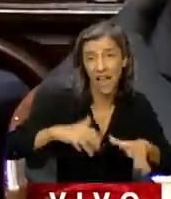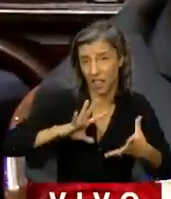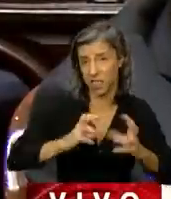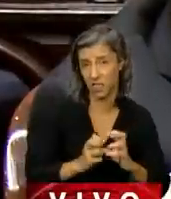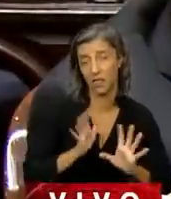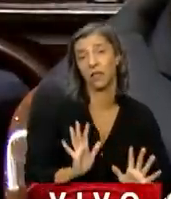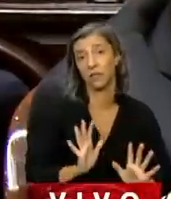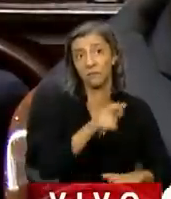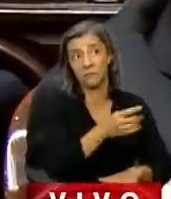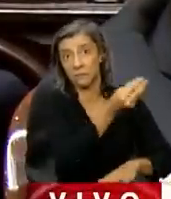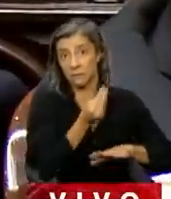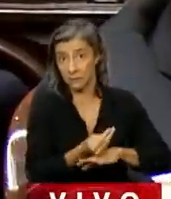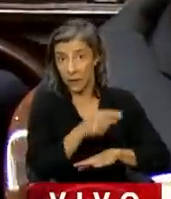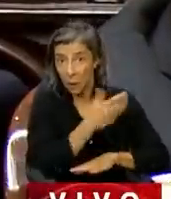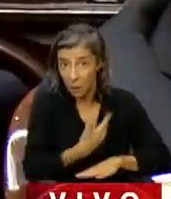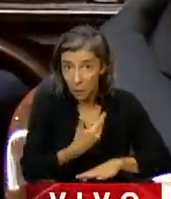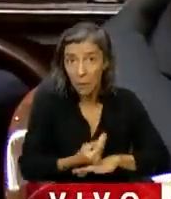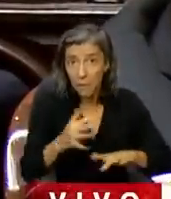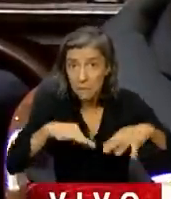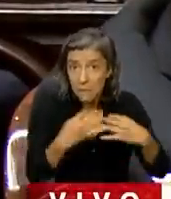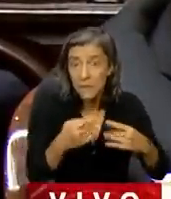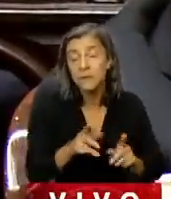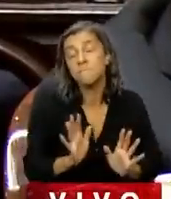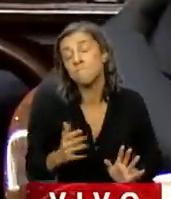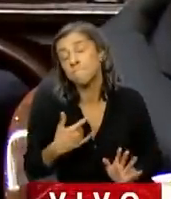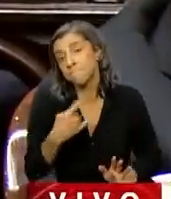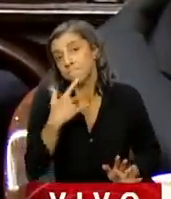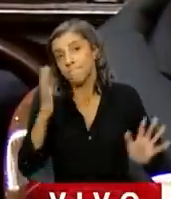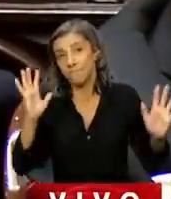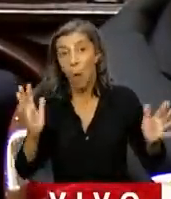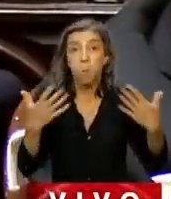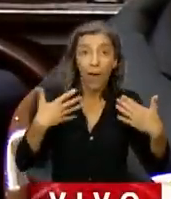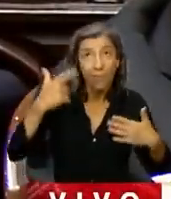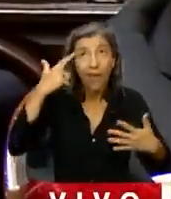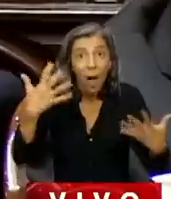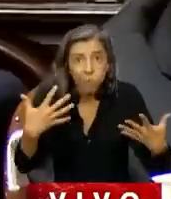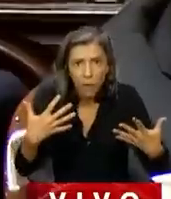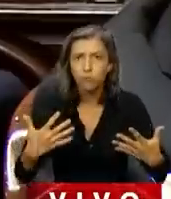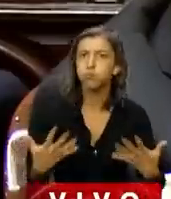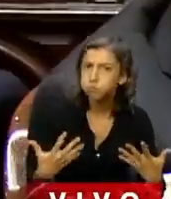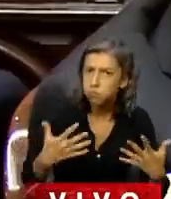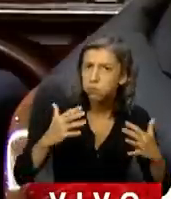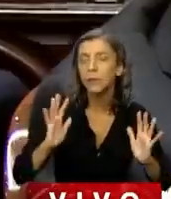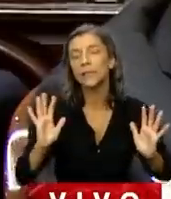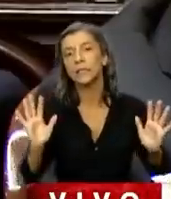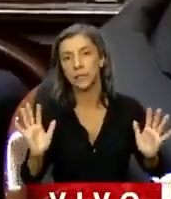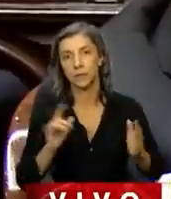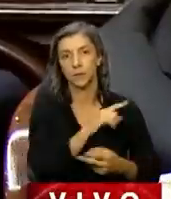razón, señor presidente. La segunda, y coincidiendo en algo con el diputado preopinante,